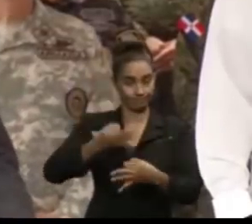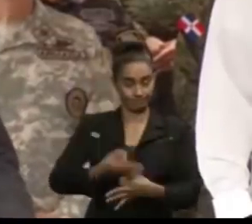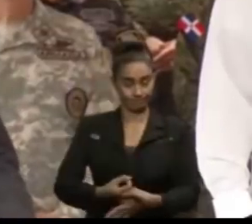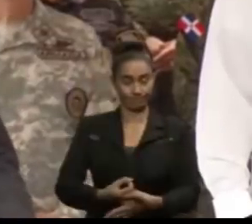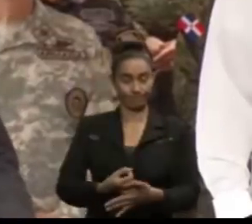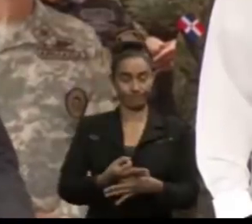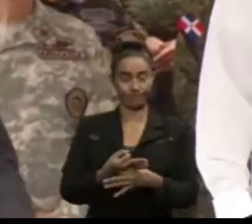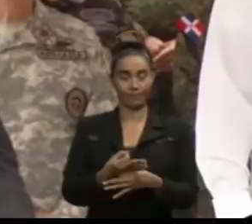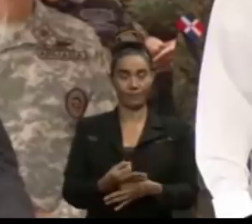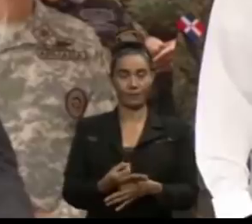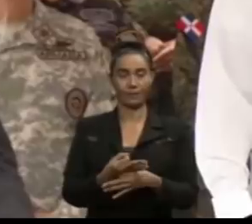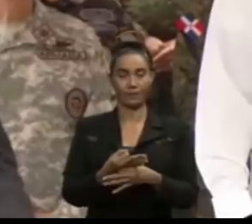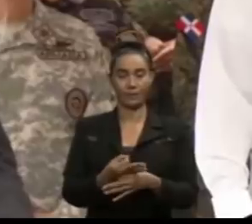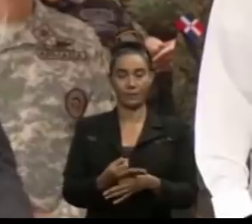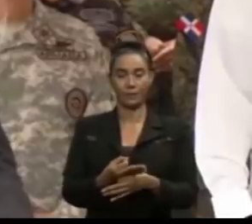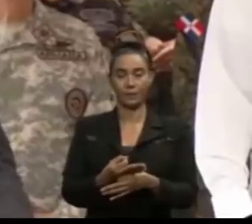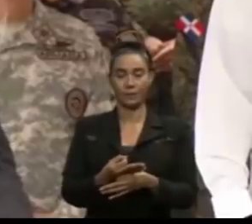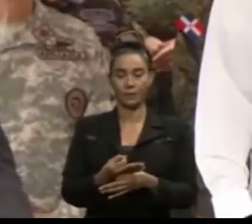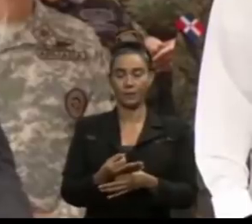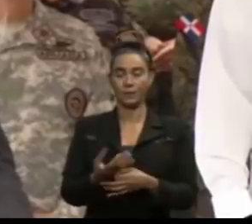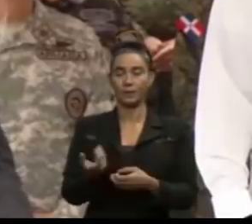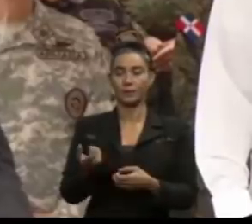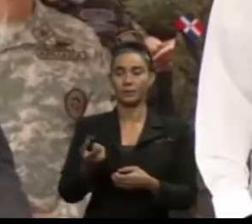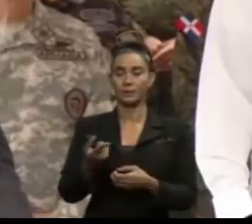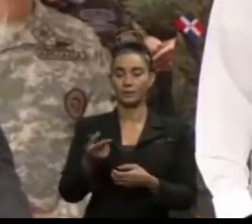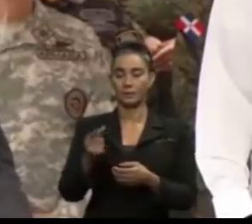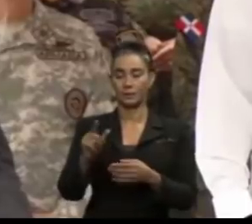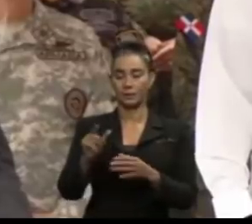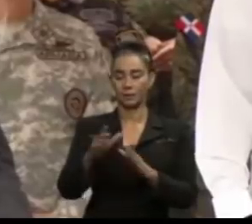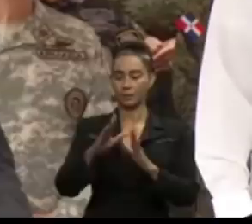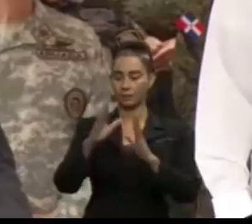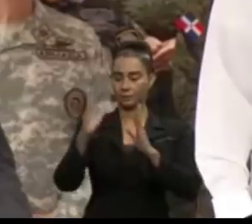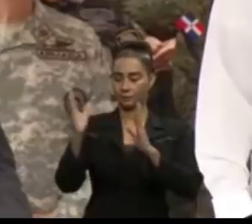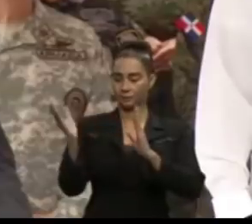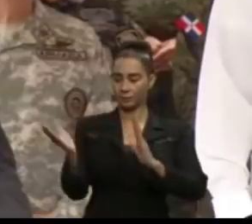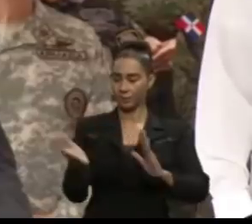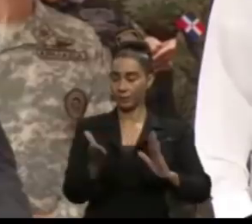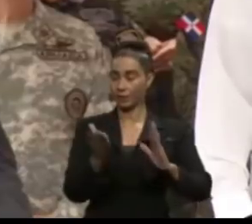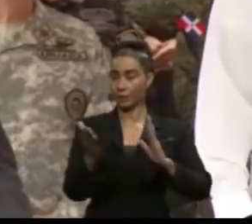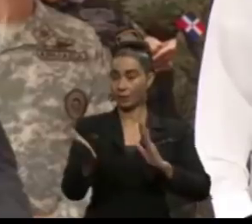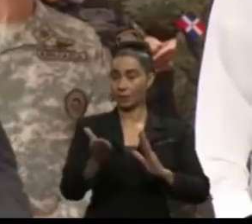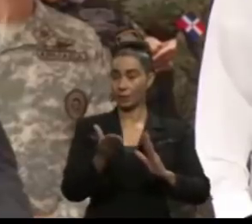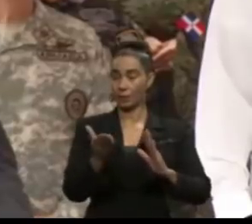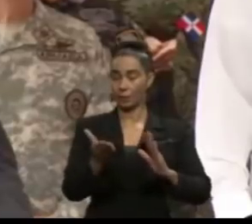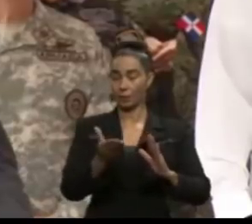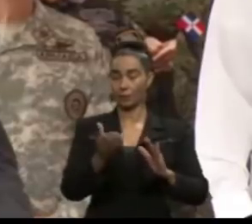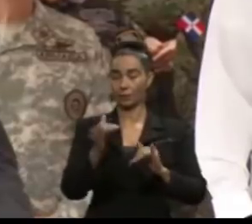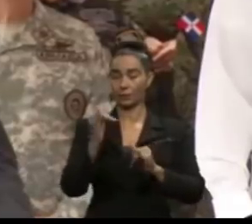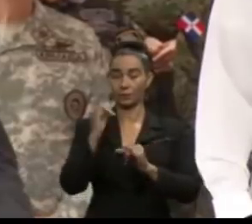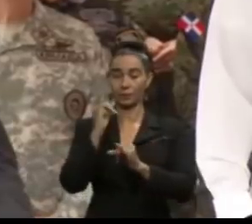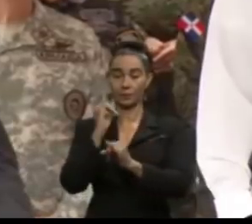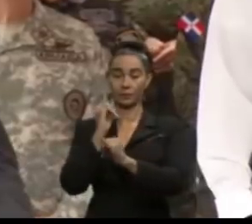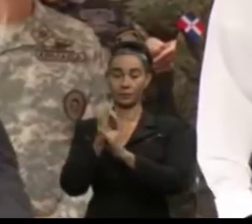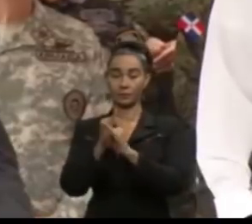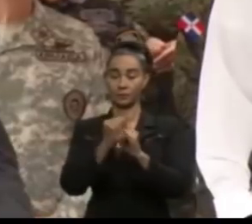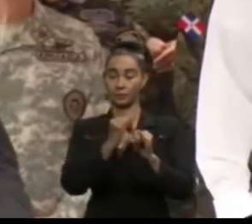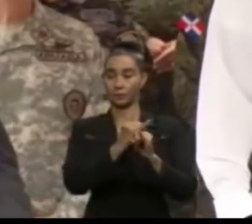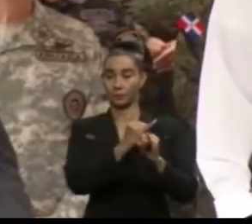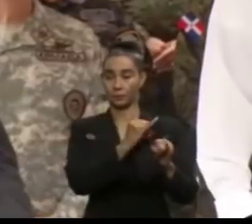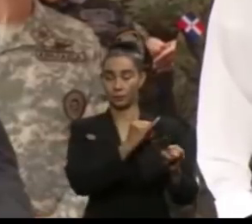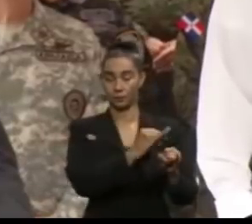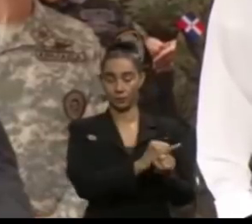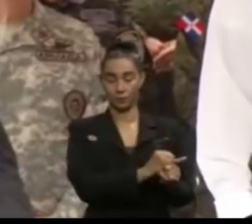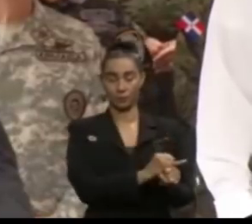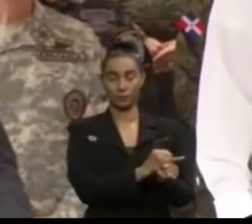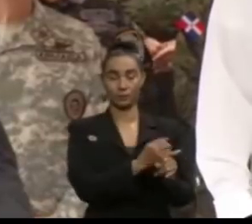varias personas sobre el accionar de la Policía Nacional contra presuntos delincuentes en los últimos días, coinciden que la